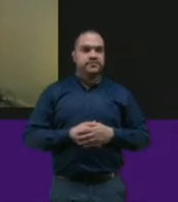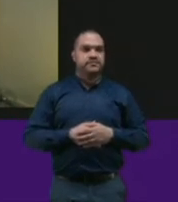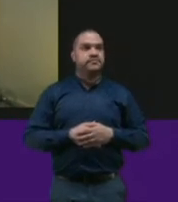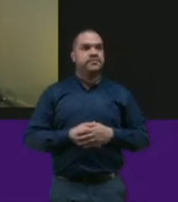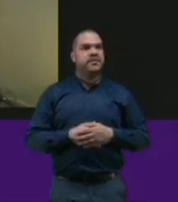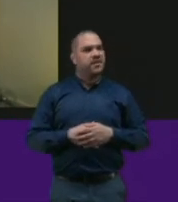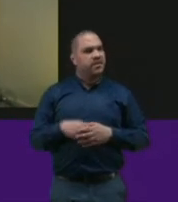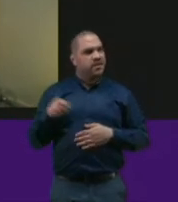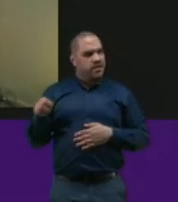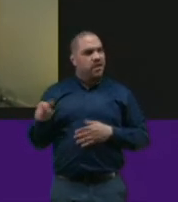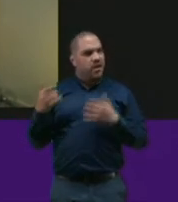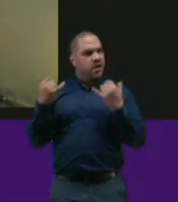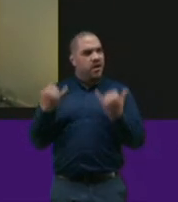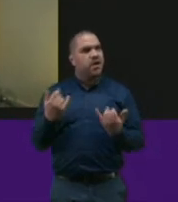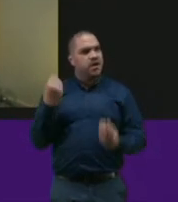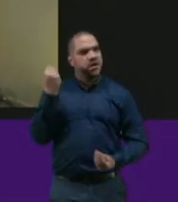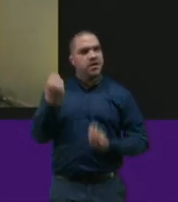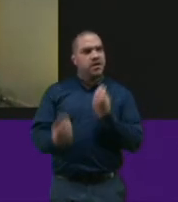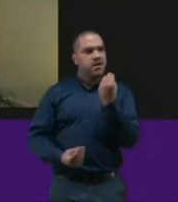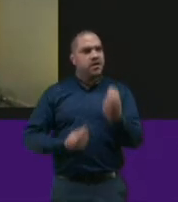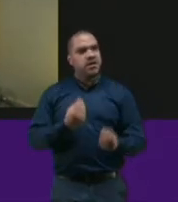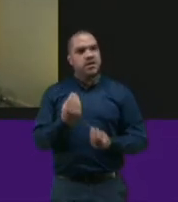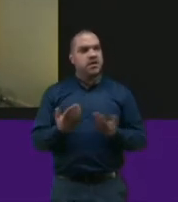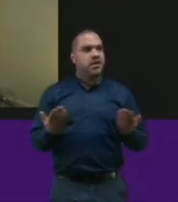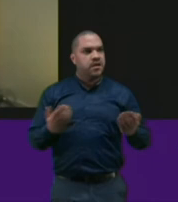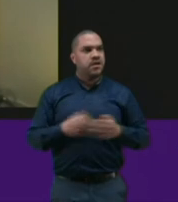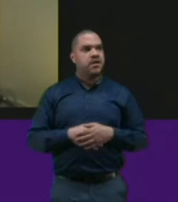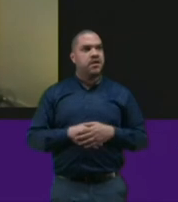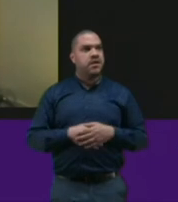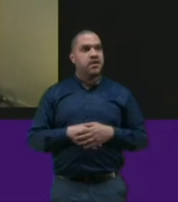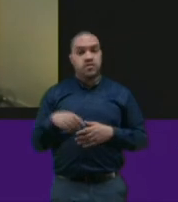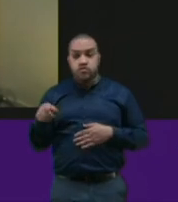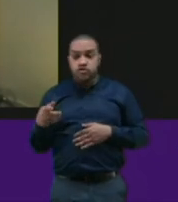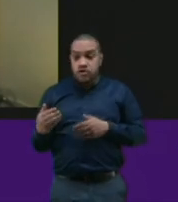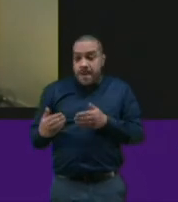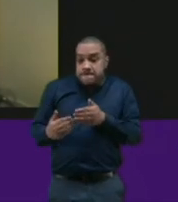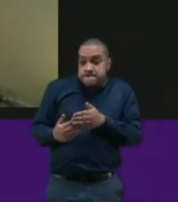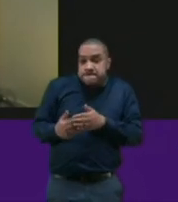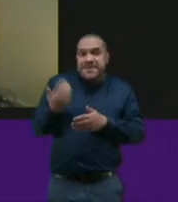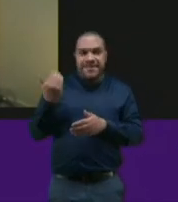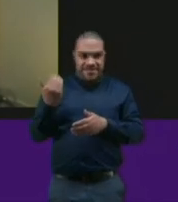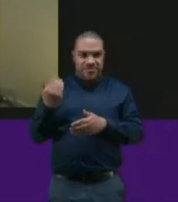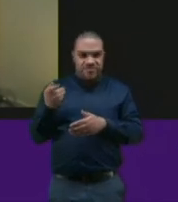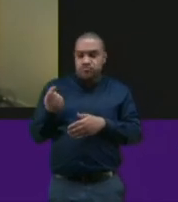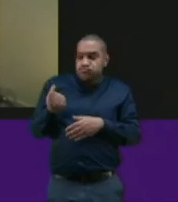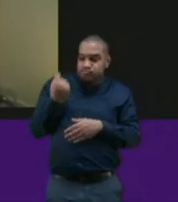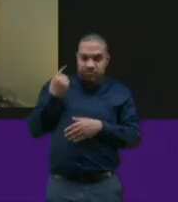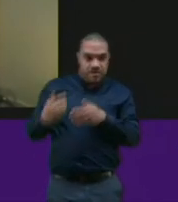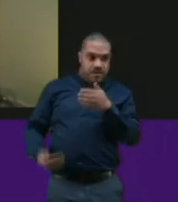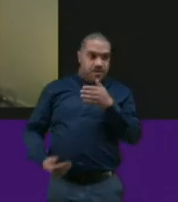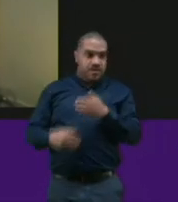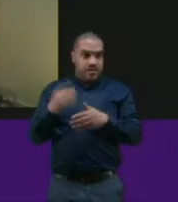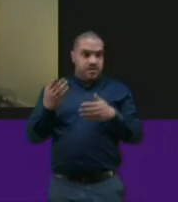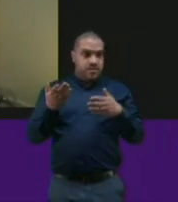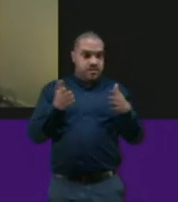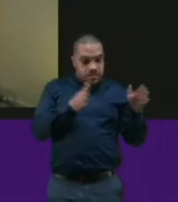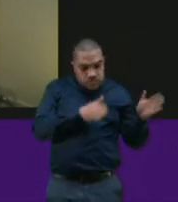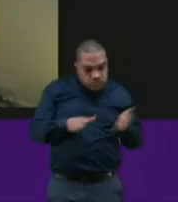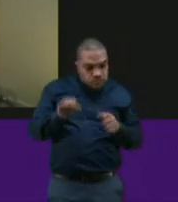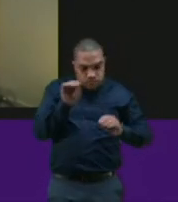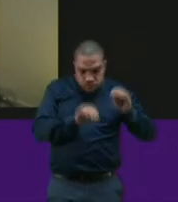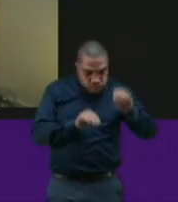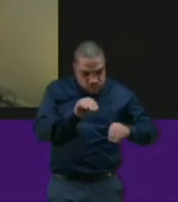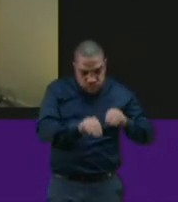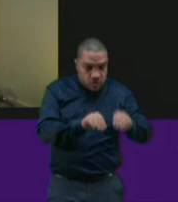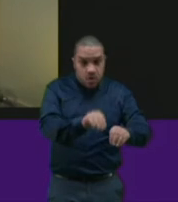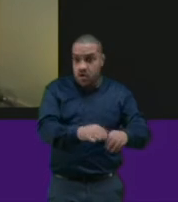es que tú estás todavía en un momento, pues estás empezando apenas, no hay ni desarrollo ni nada. No me